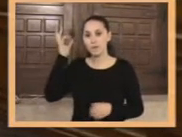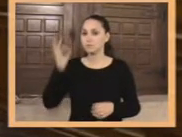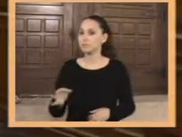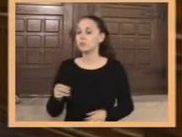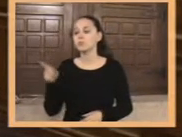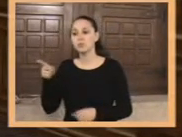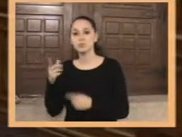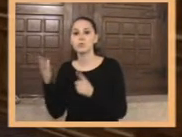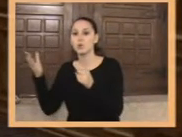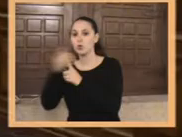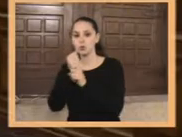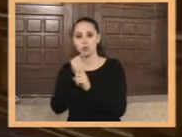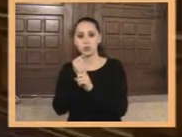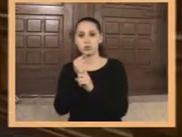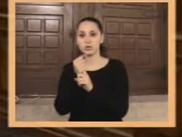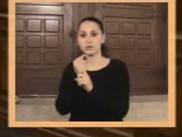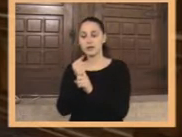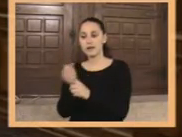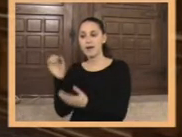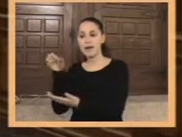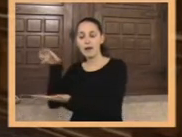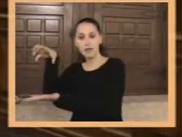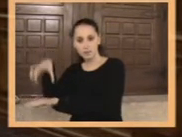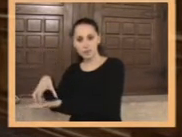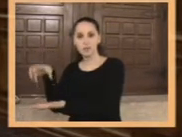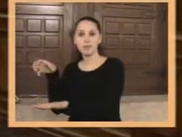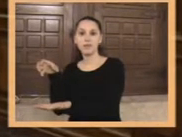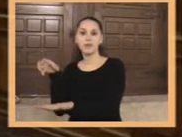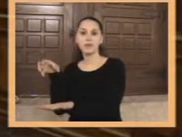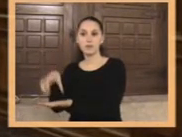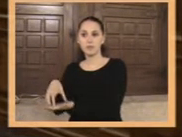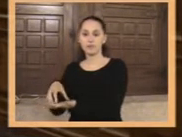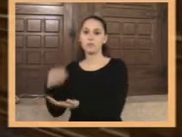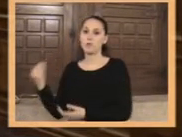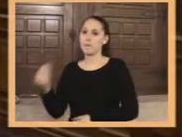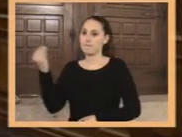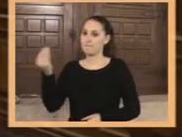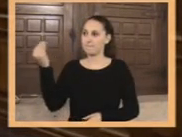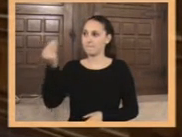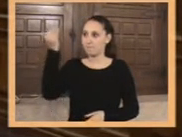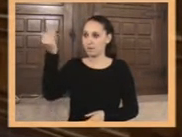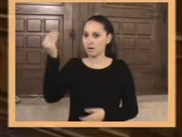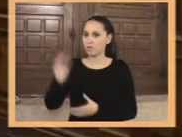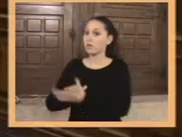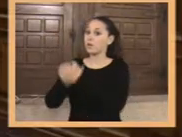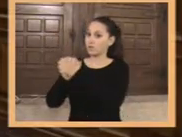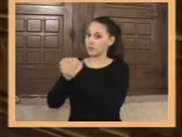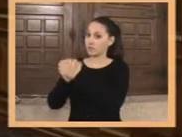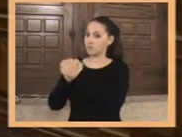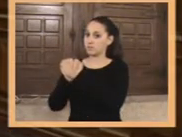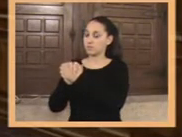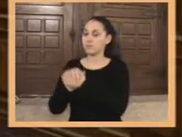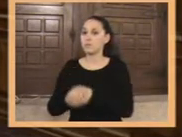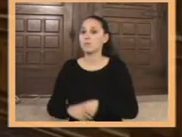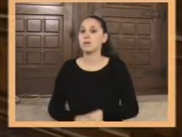conseguirá que aquella institución pues esté también a la altura de las circunstancias. Digo que eso digo con todo el cariño y como un punto de